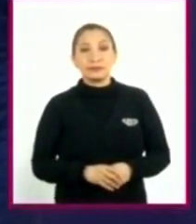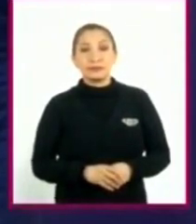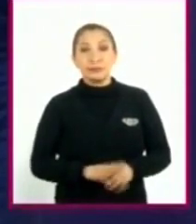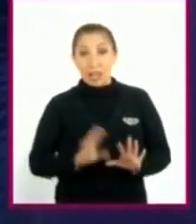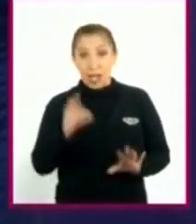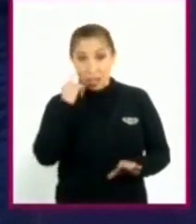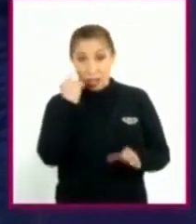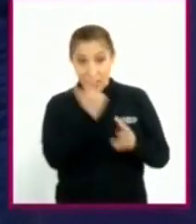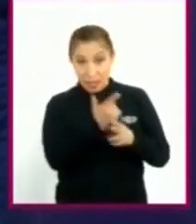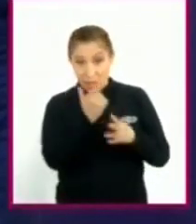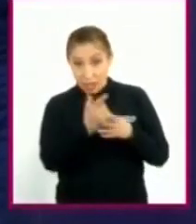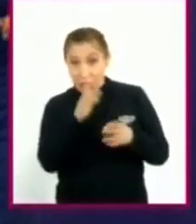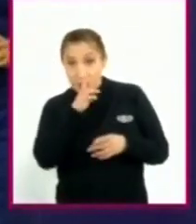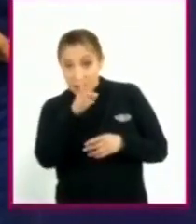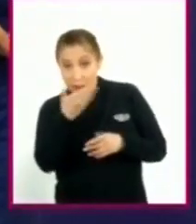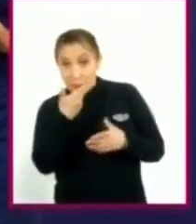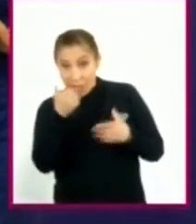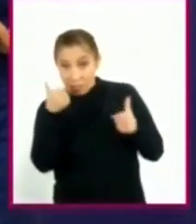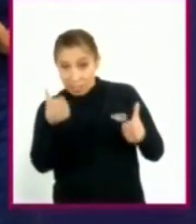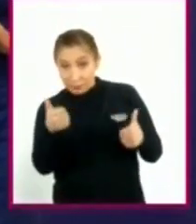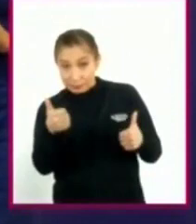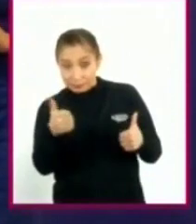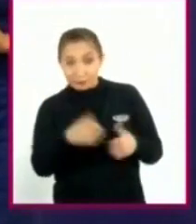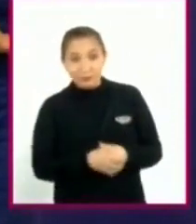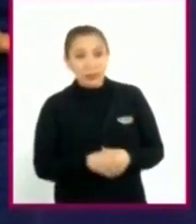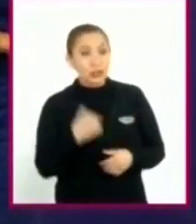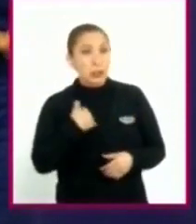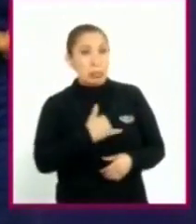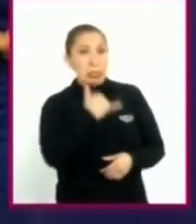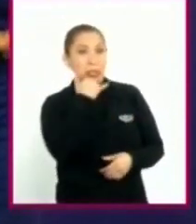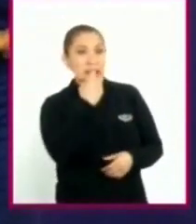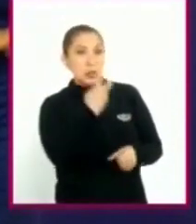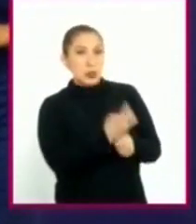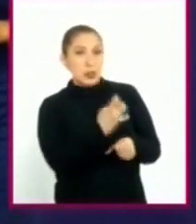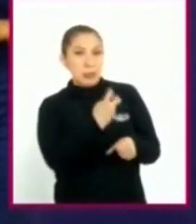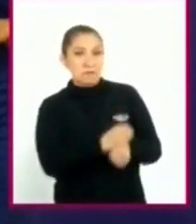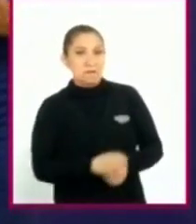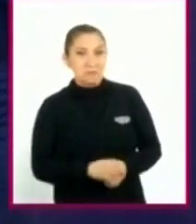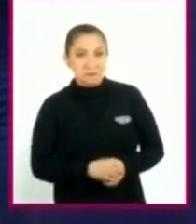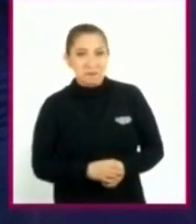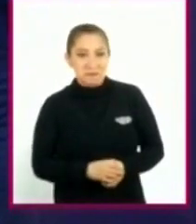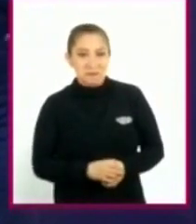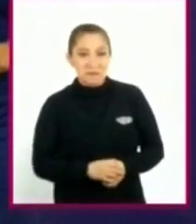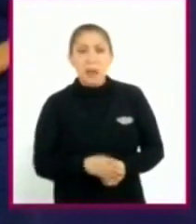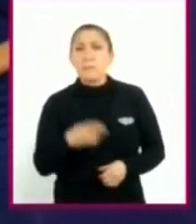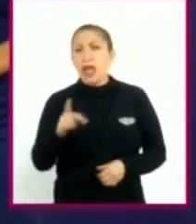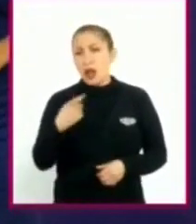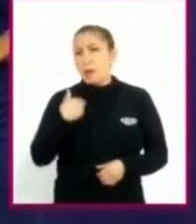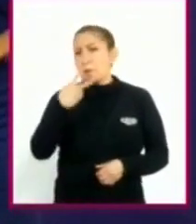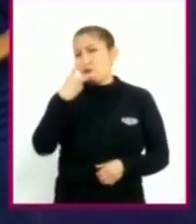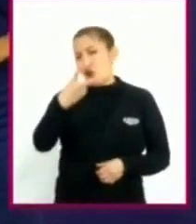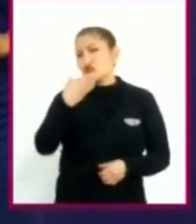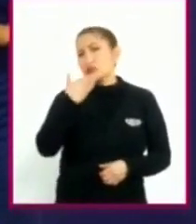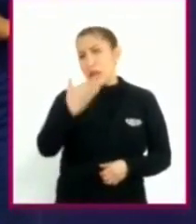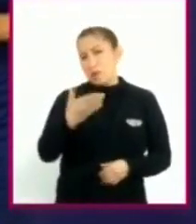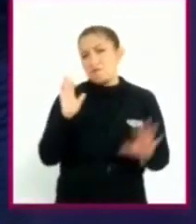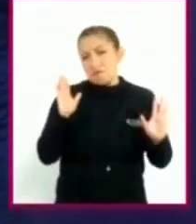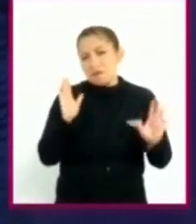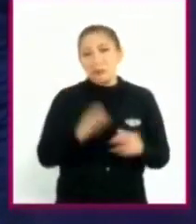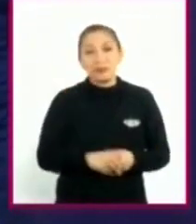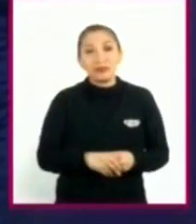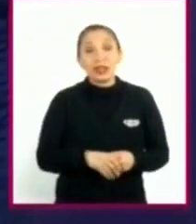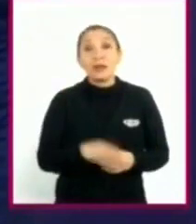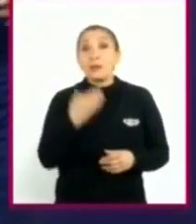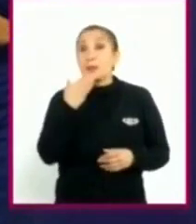¿Lograron identificar las respuestas correctas? Bueno, yo me equivoqué en la segunda. Pero tuviste 2 aciertos.